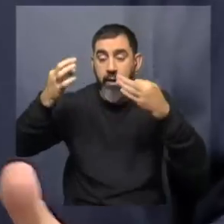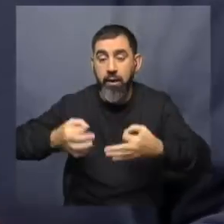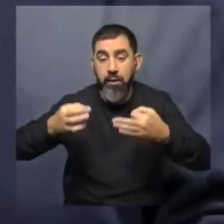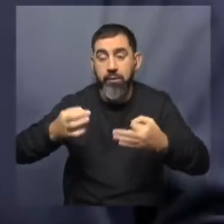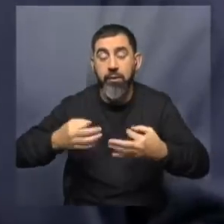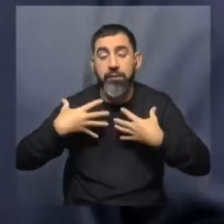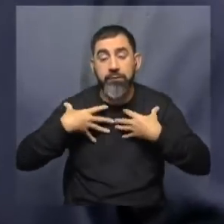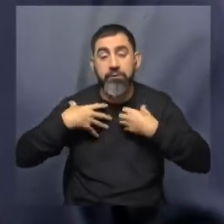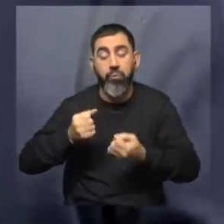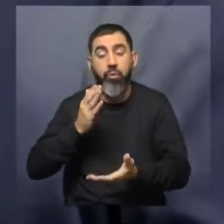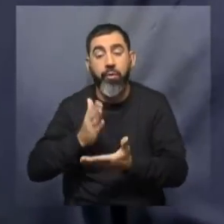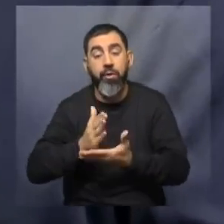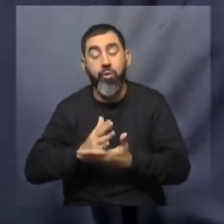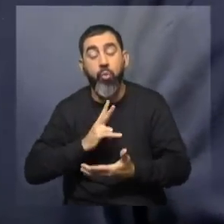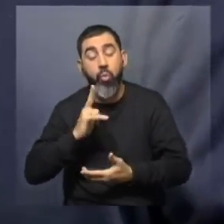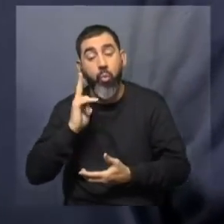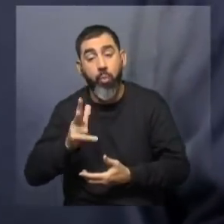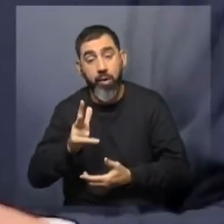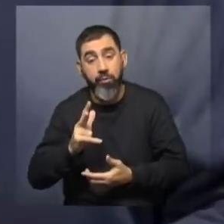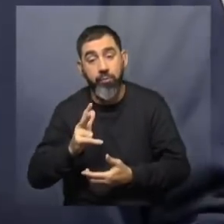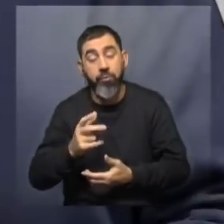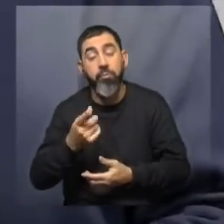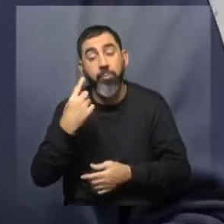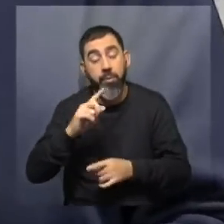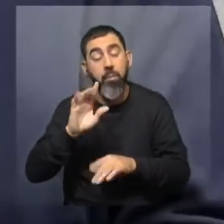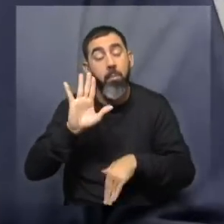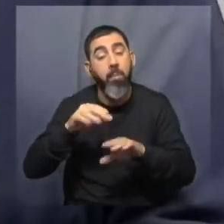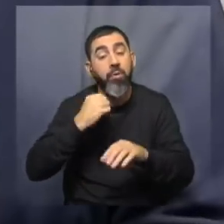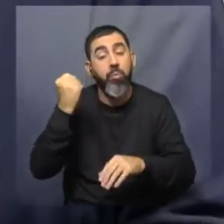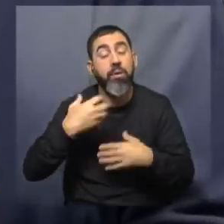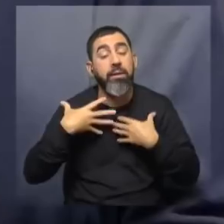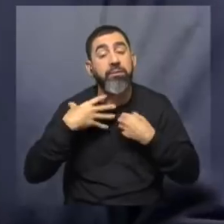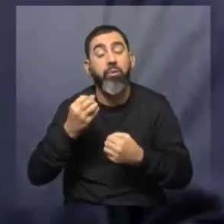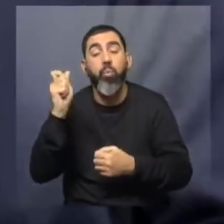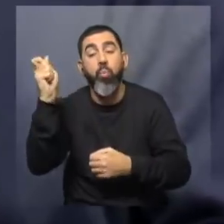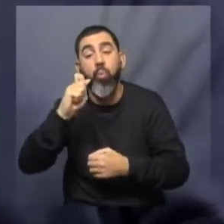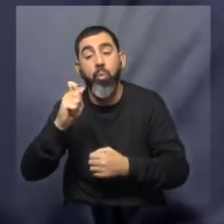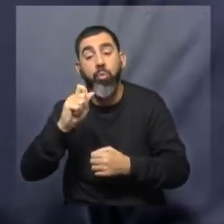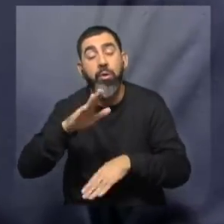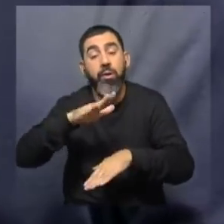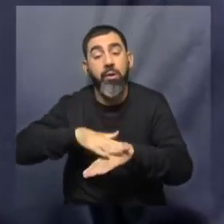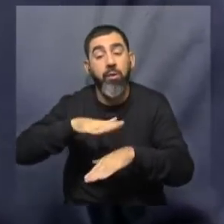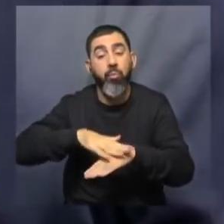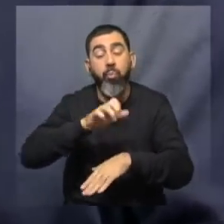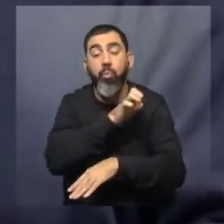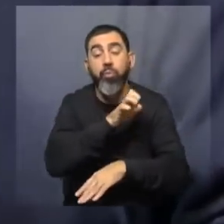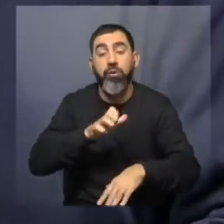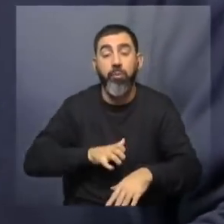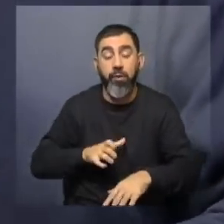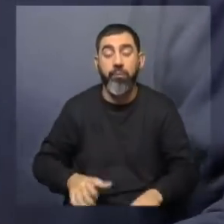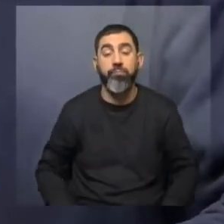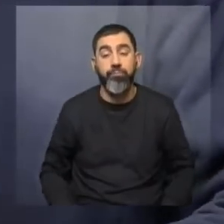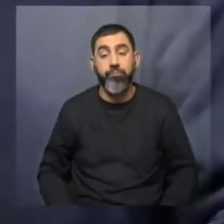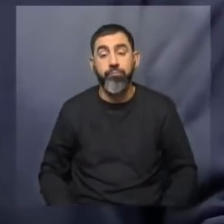a la salud como un derecho humano esencial pero sobre todo la salud como un buen público y como una responsabilidad de estado y de gobierno